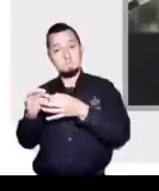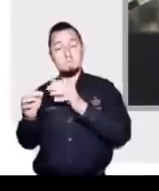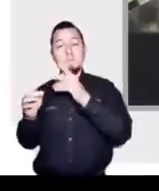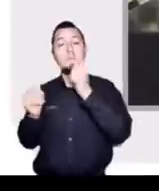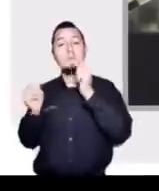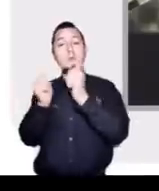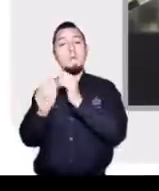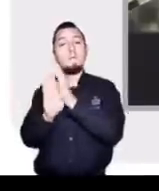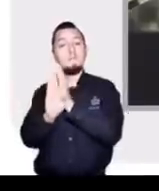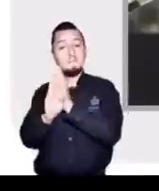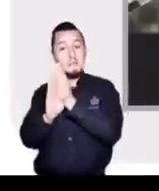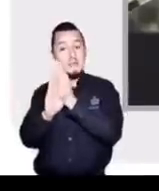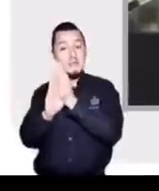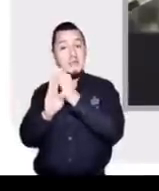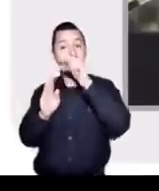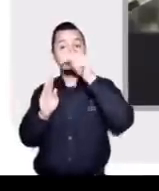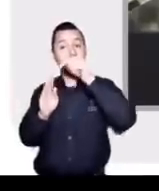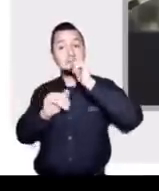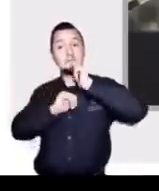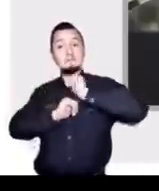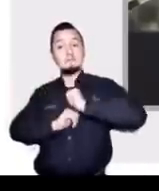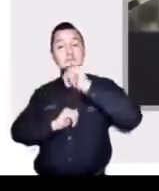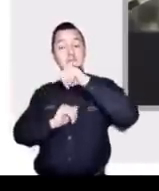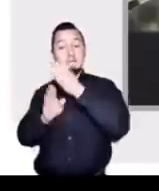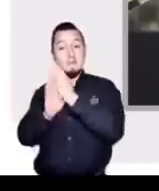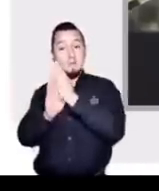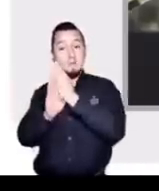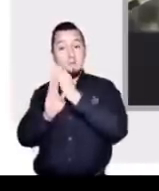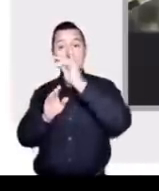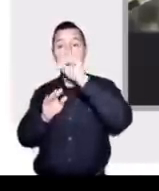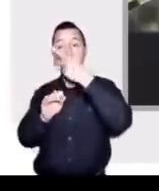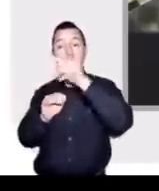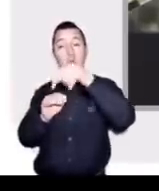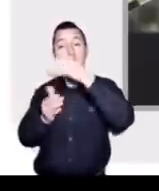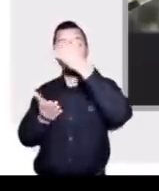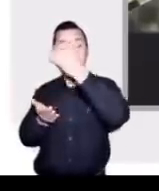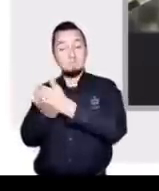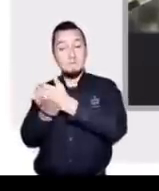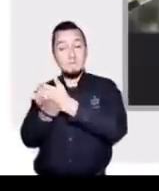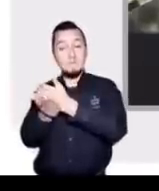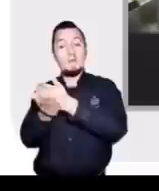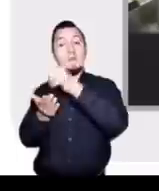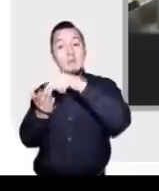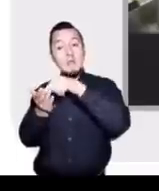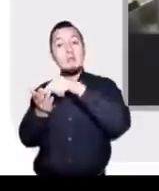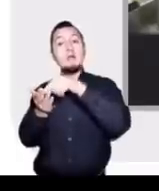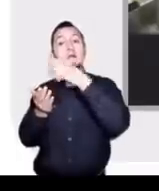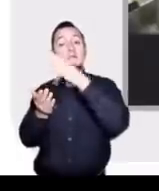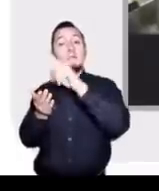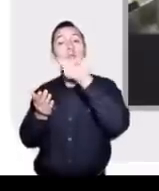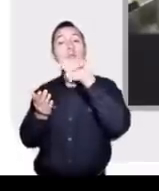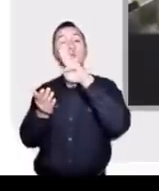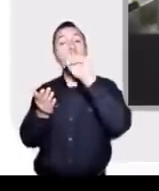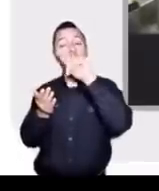detonar una serie de posibilidades para movilizarse dentro de la zona